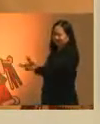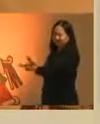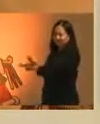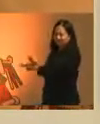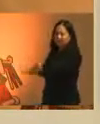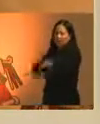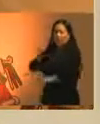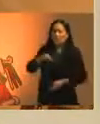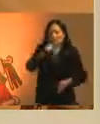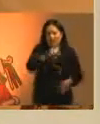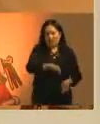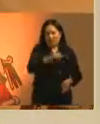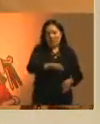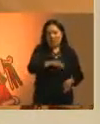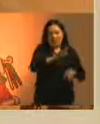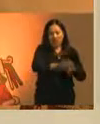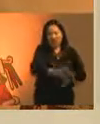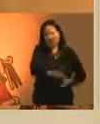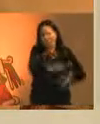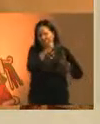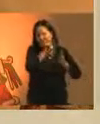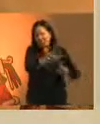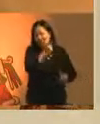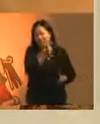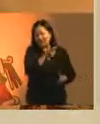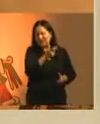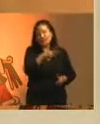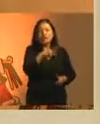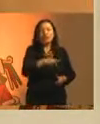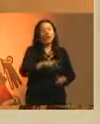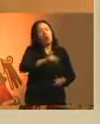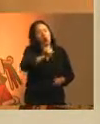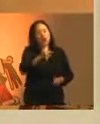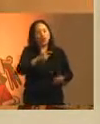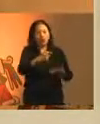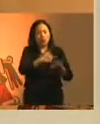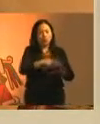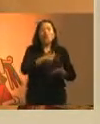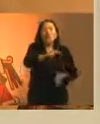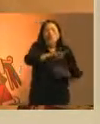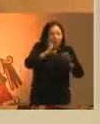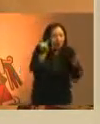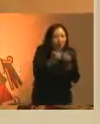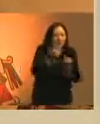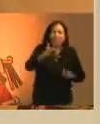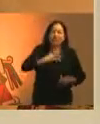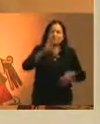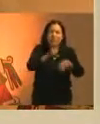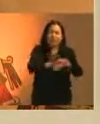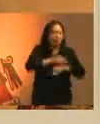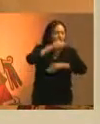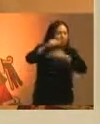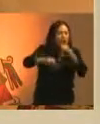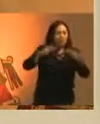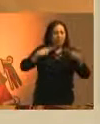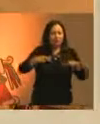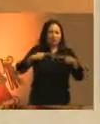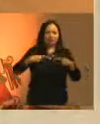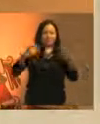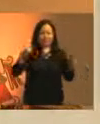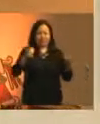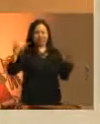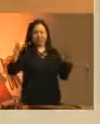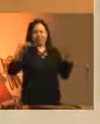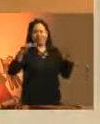querían fusilar a primo en el panteón de coeneo pero en coeneo también primo tenía amigos y la gente se empezó a juntar para impedir que